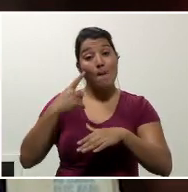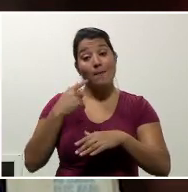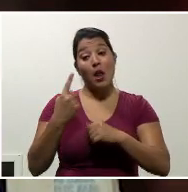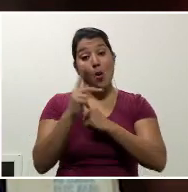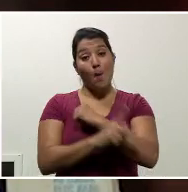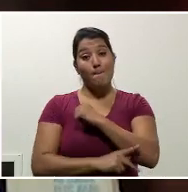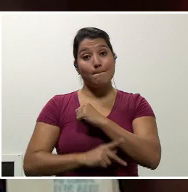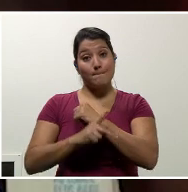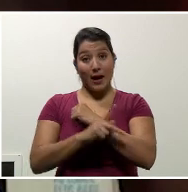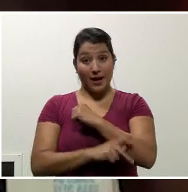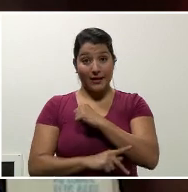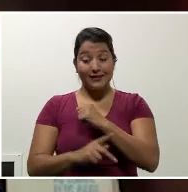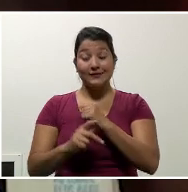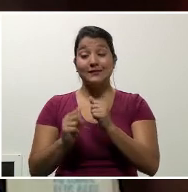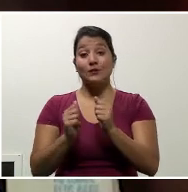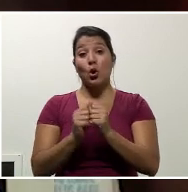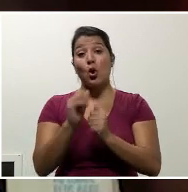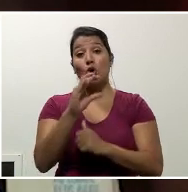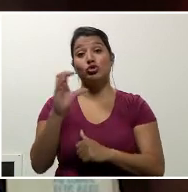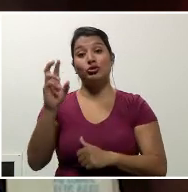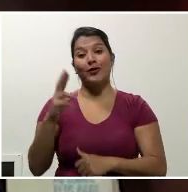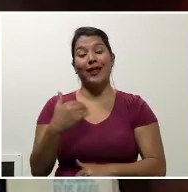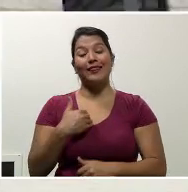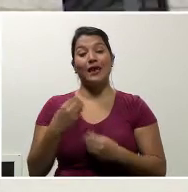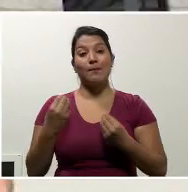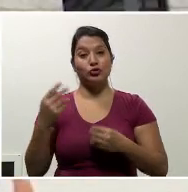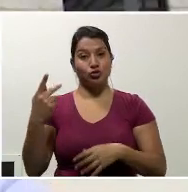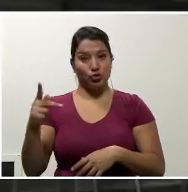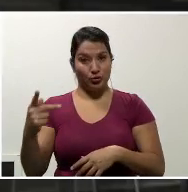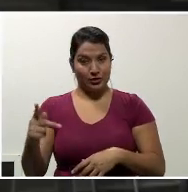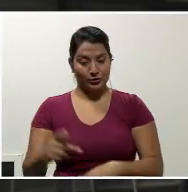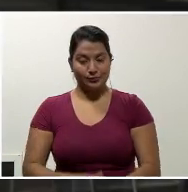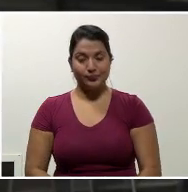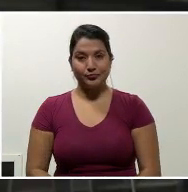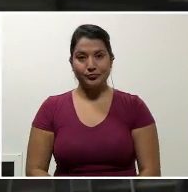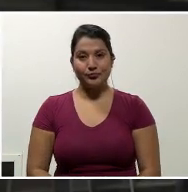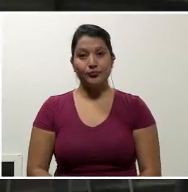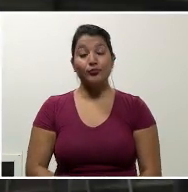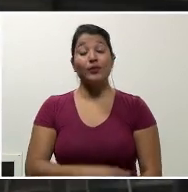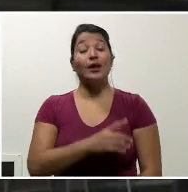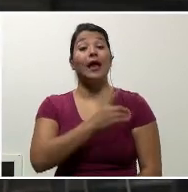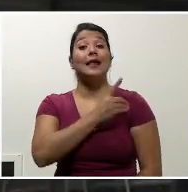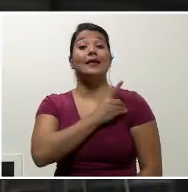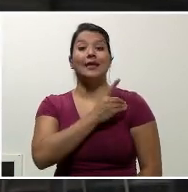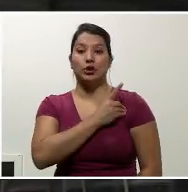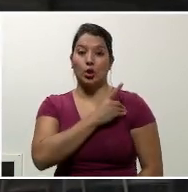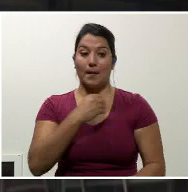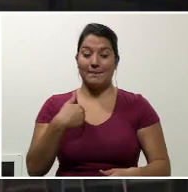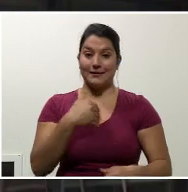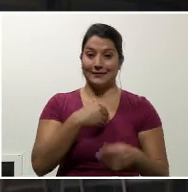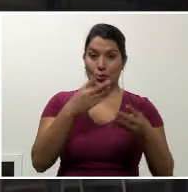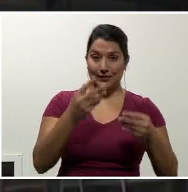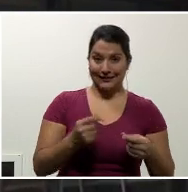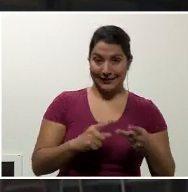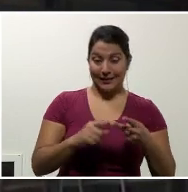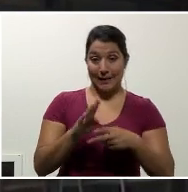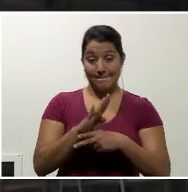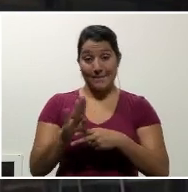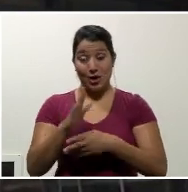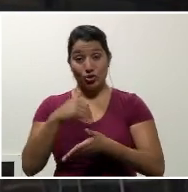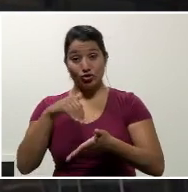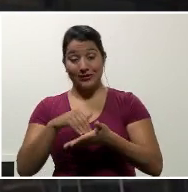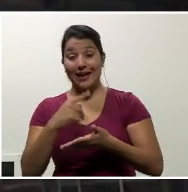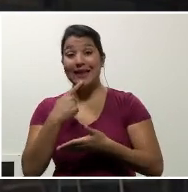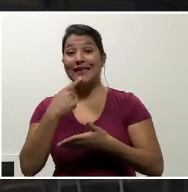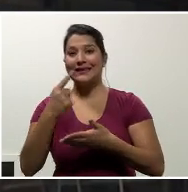de riesgo de crédito similares a las costarricenses. Los jerarcas de Hacienda y del Central fueron enfáticos en que la reforma fiscal,